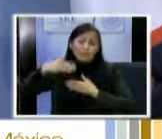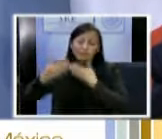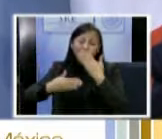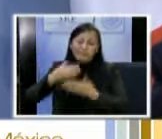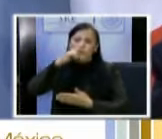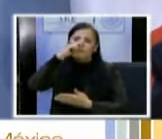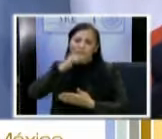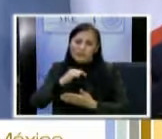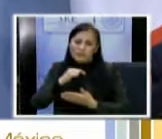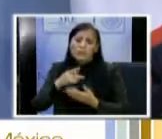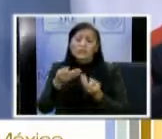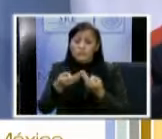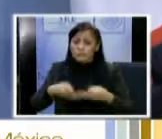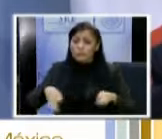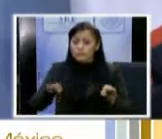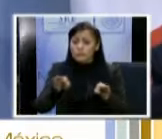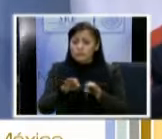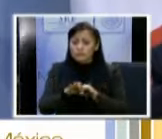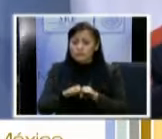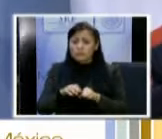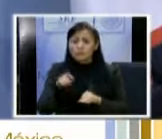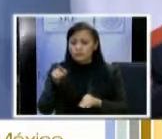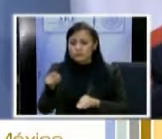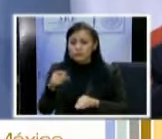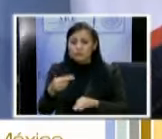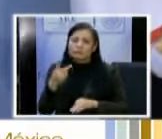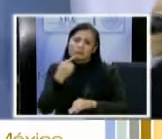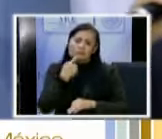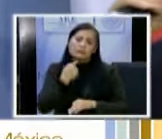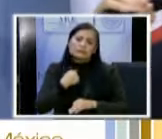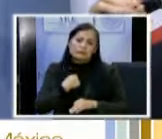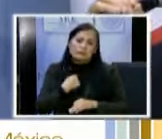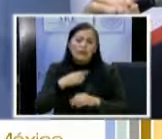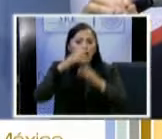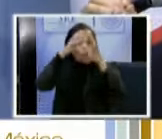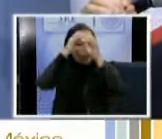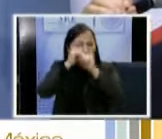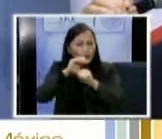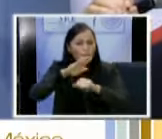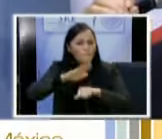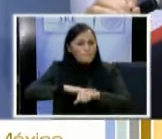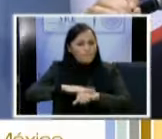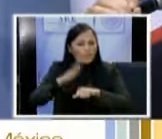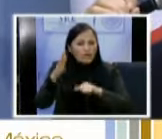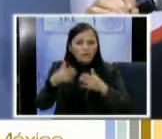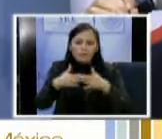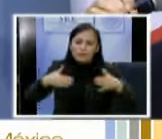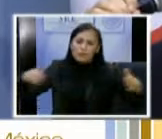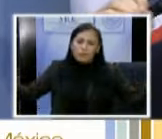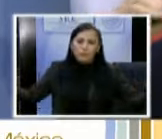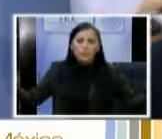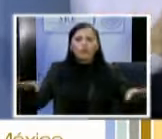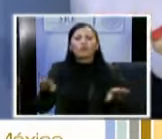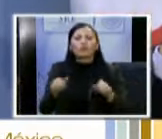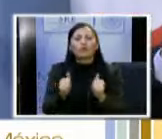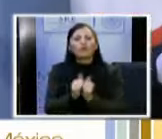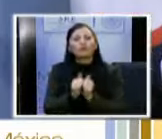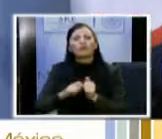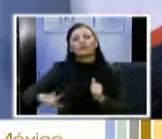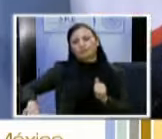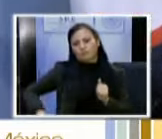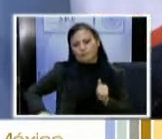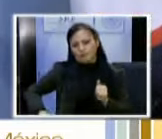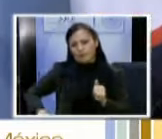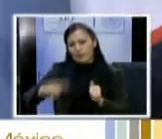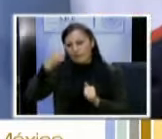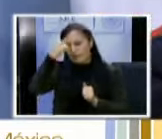es fundamental lo que usted menciona, que se haga un convenio más amplio con los gobernadores para que sí